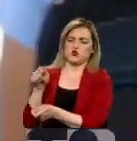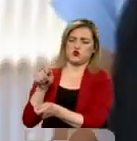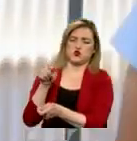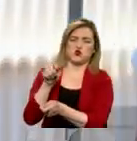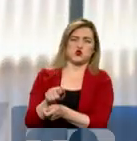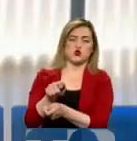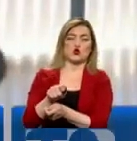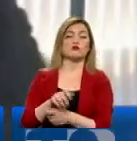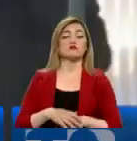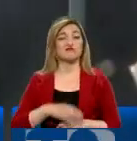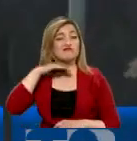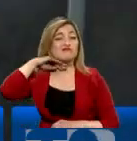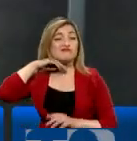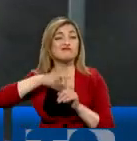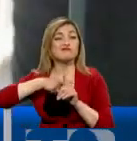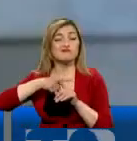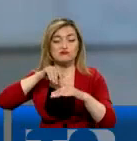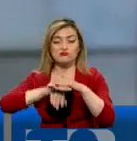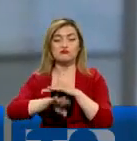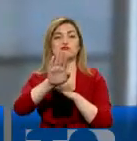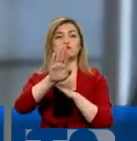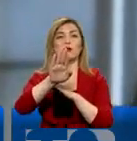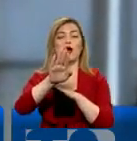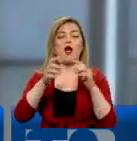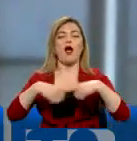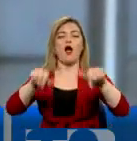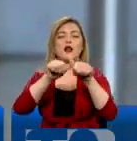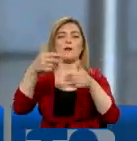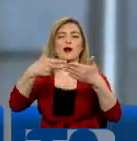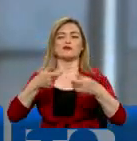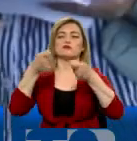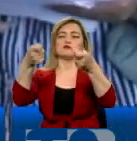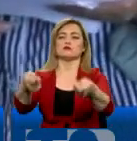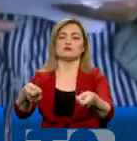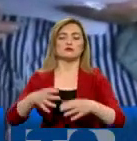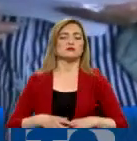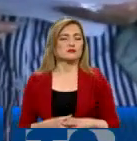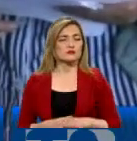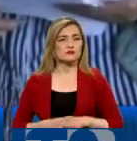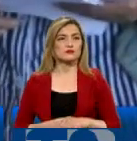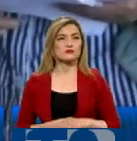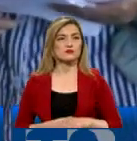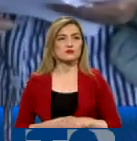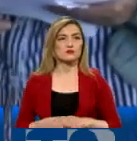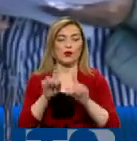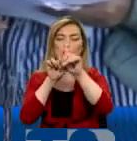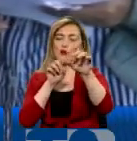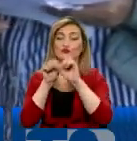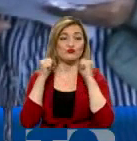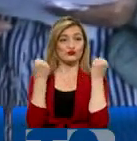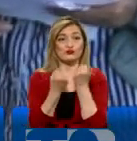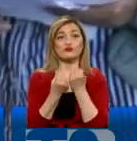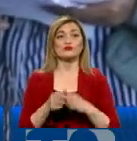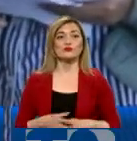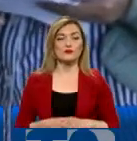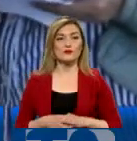pasa temperatura y puede ir al área de check-in. Estamos tratando de que se mantenga constantemente el distanciamiento social y tenemos el